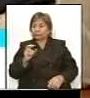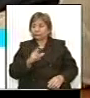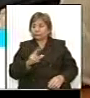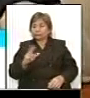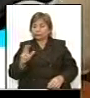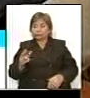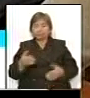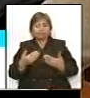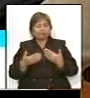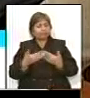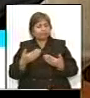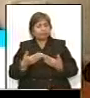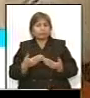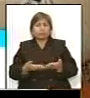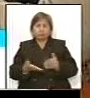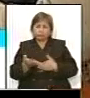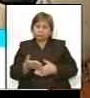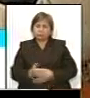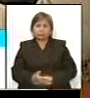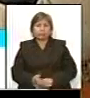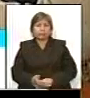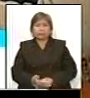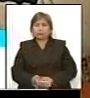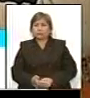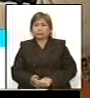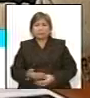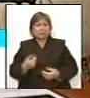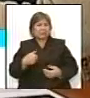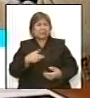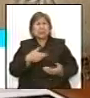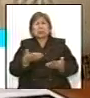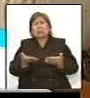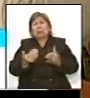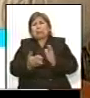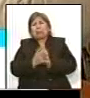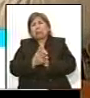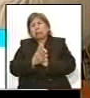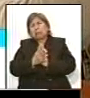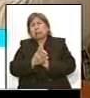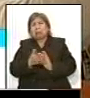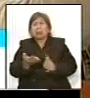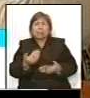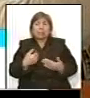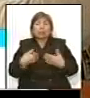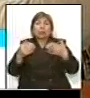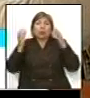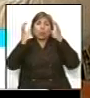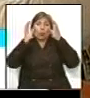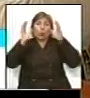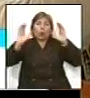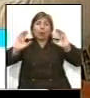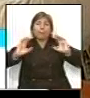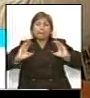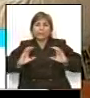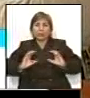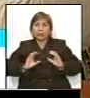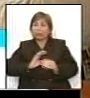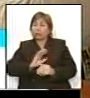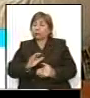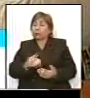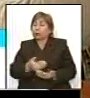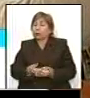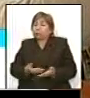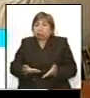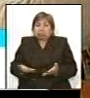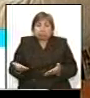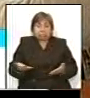ser viables, ¿no? Pero se nos pide también a veces que tengamos que tener un convenio, lo cual todos sabemos que un